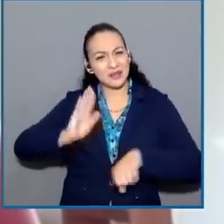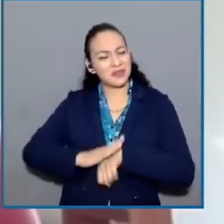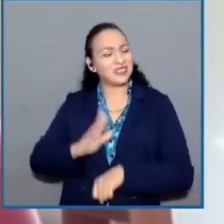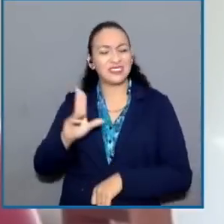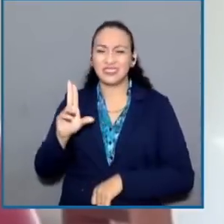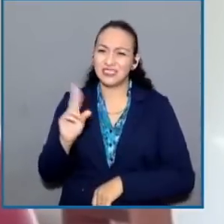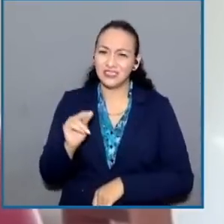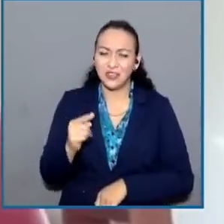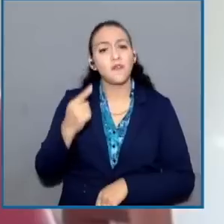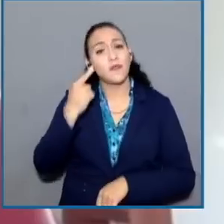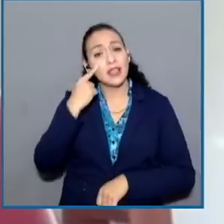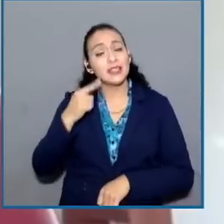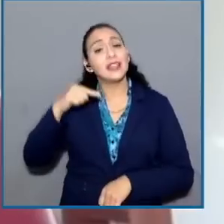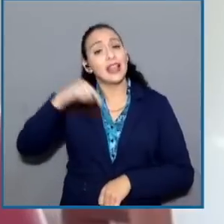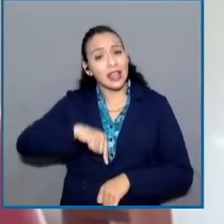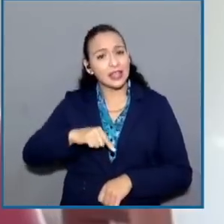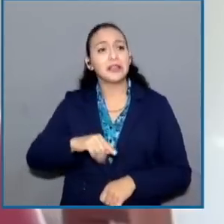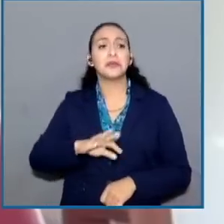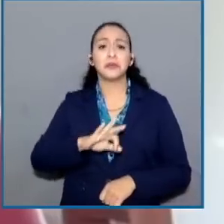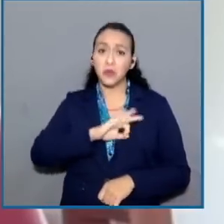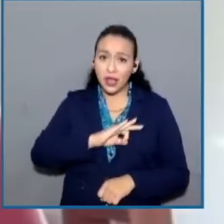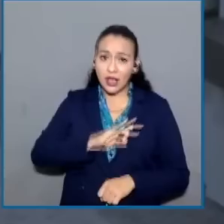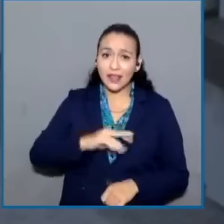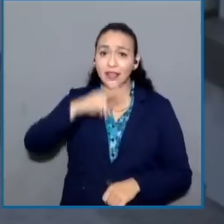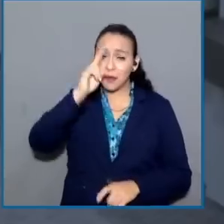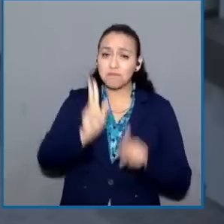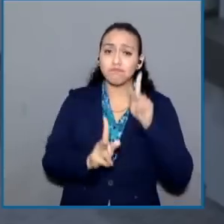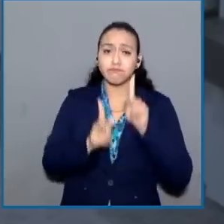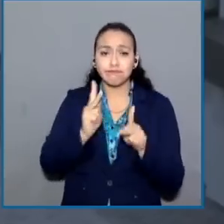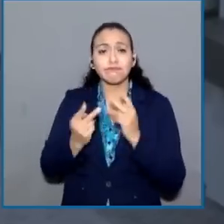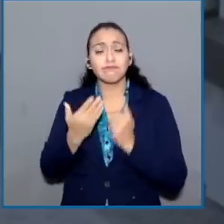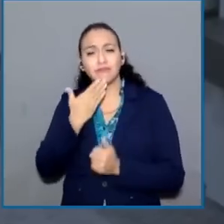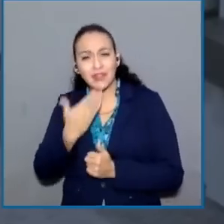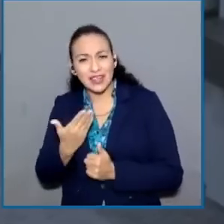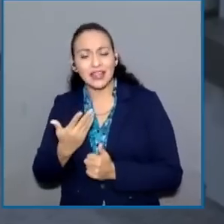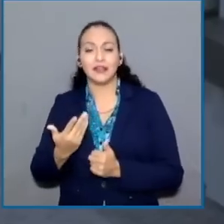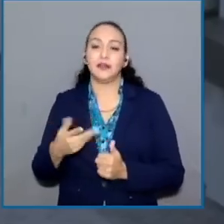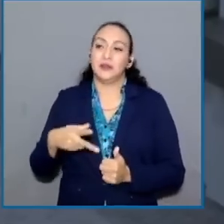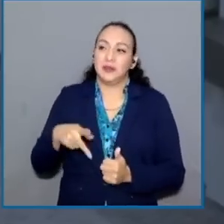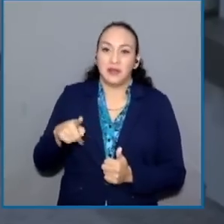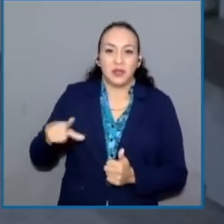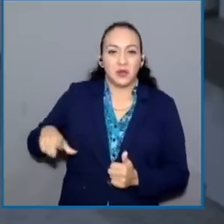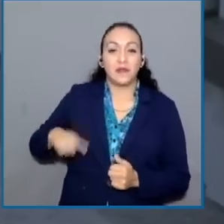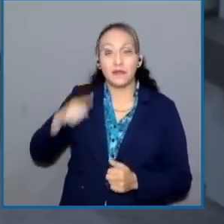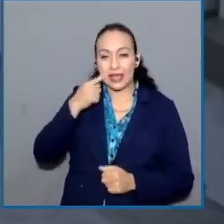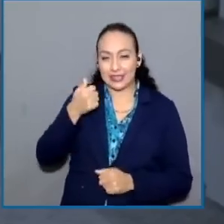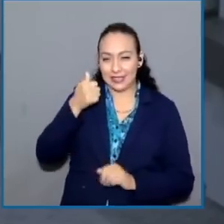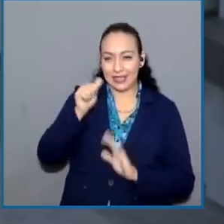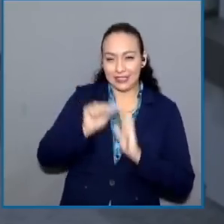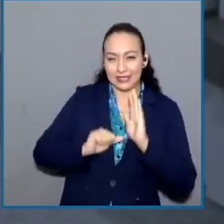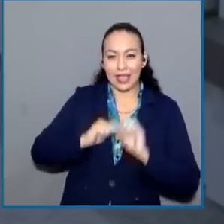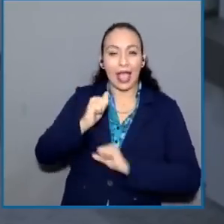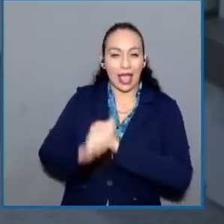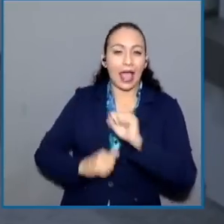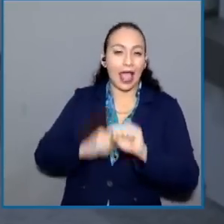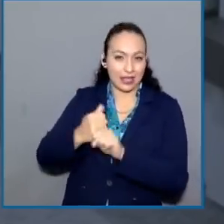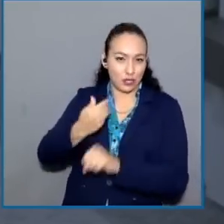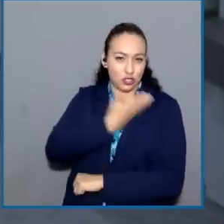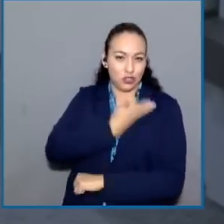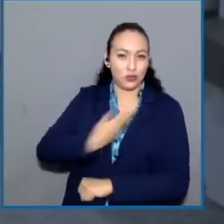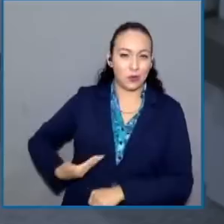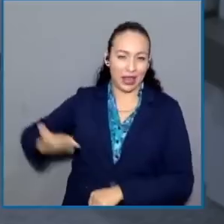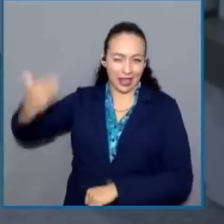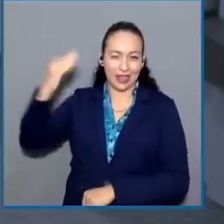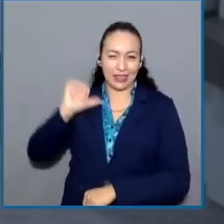y necesitan para ejercer esos recursos. En el sexenio pasado vimos de nuevo esta retórica